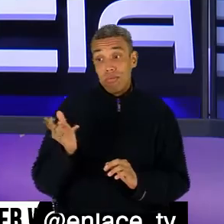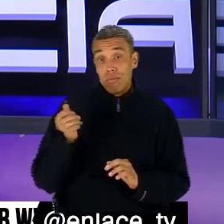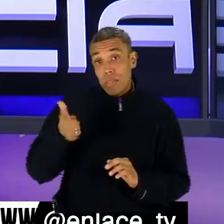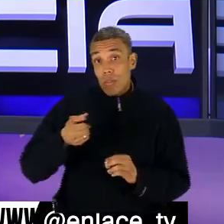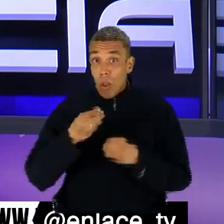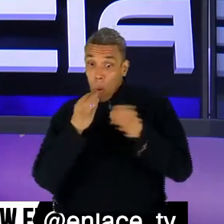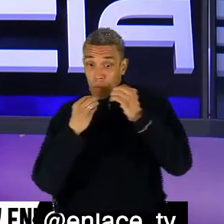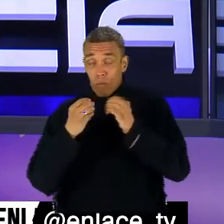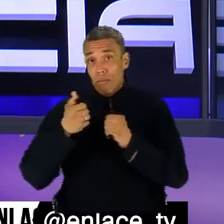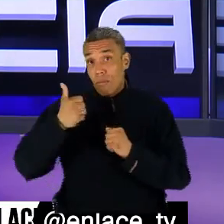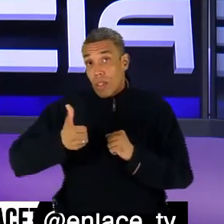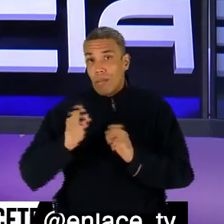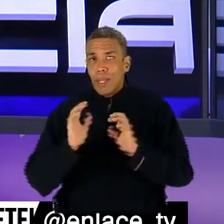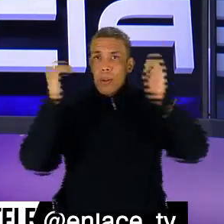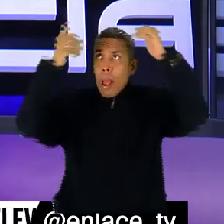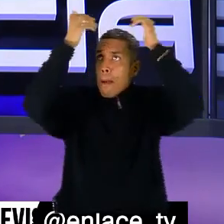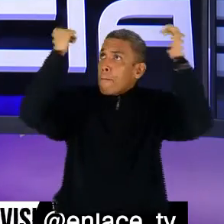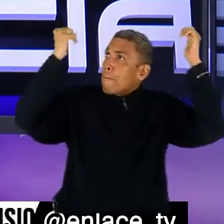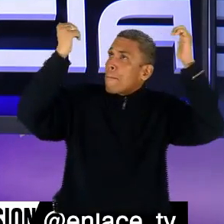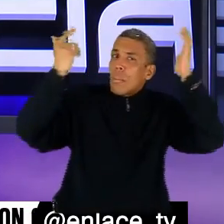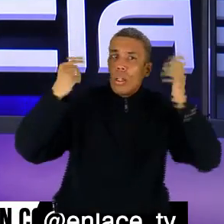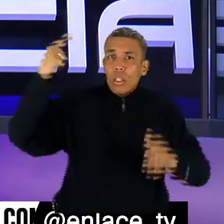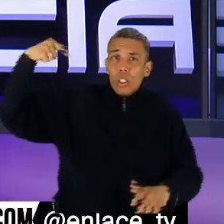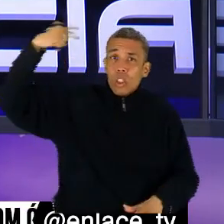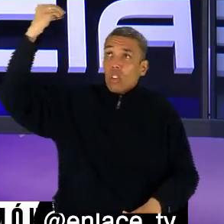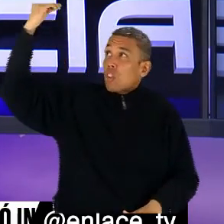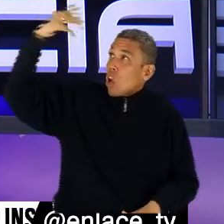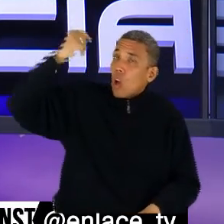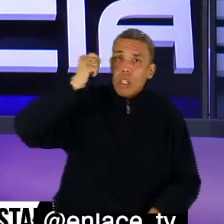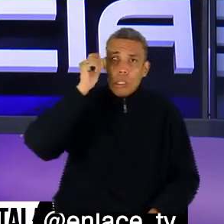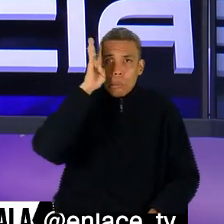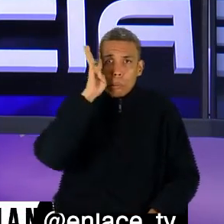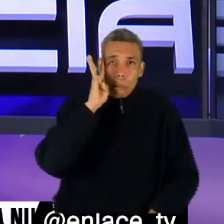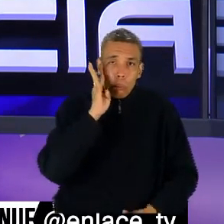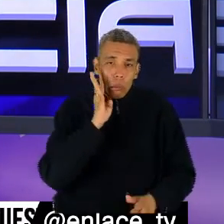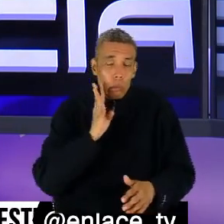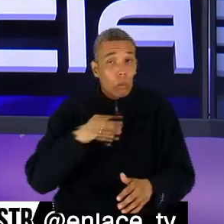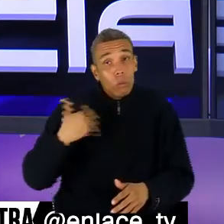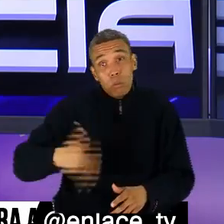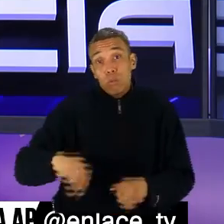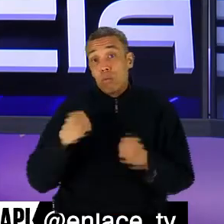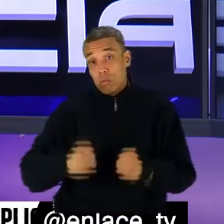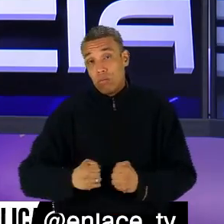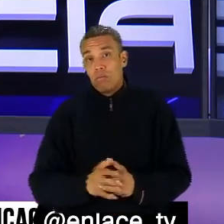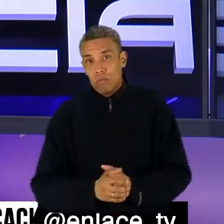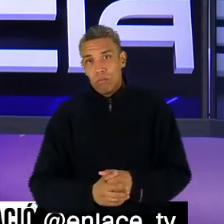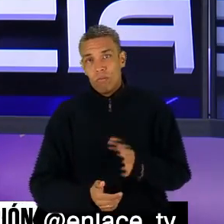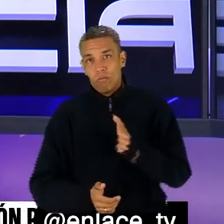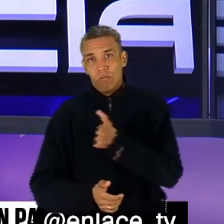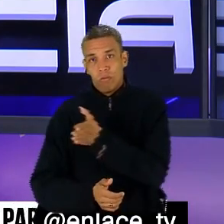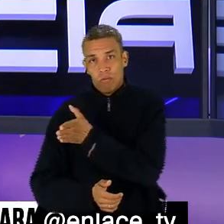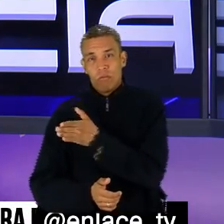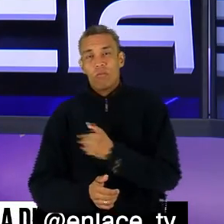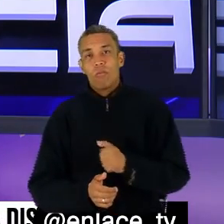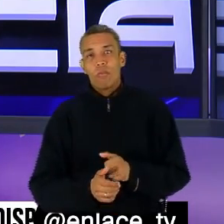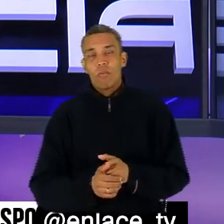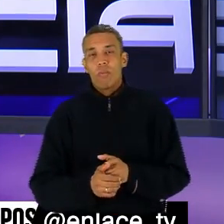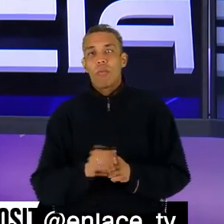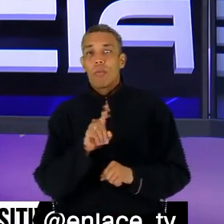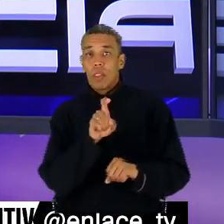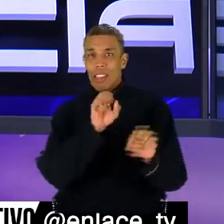estos alumnos de la Escuela La Paz tienen que comerse estos alimentos al rayo del sol. Mañana en Radio 6 AM